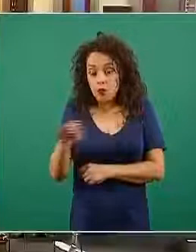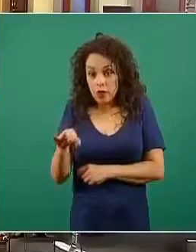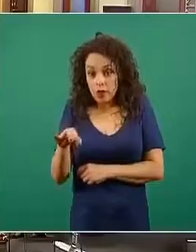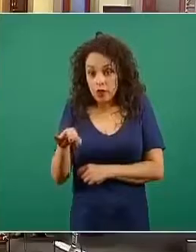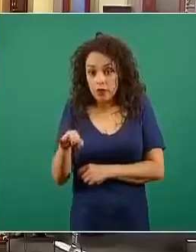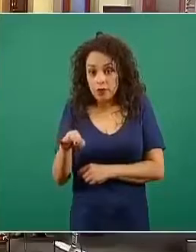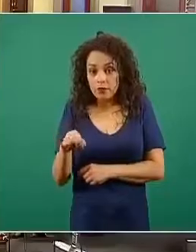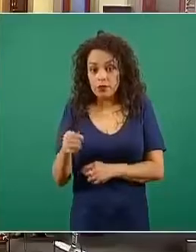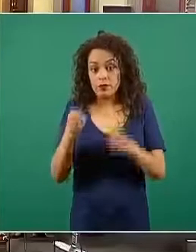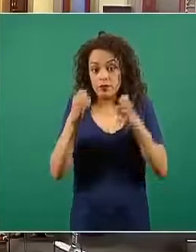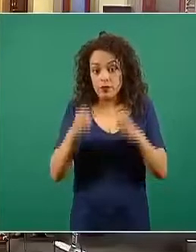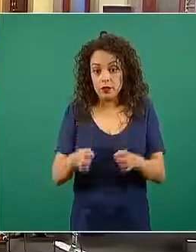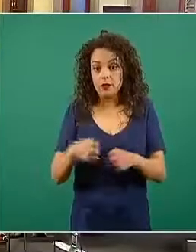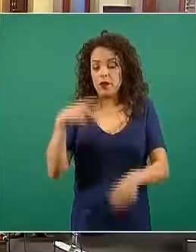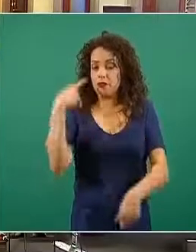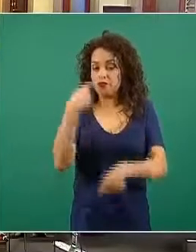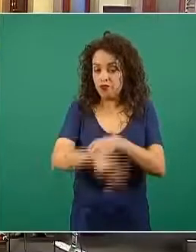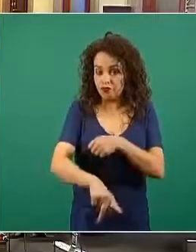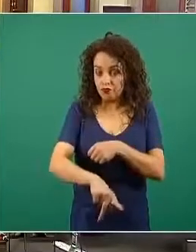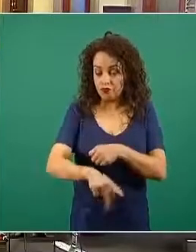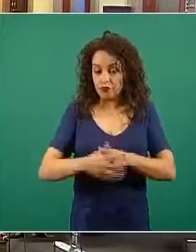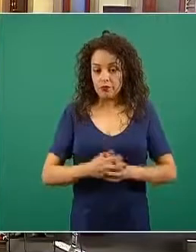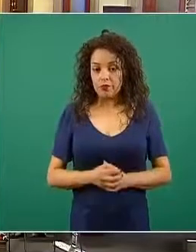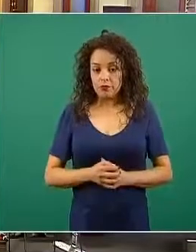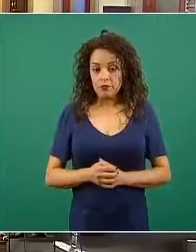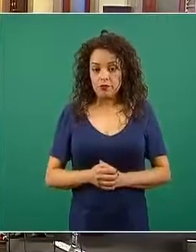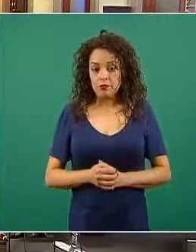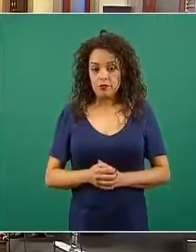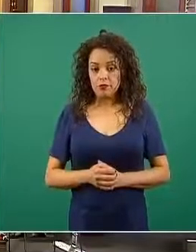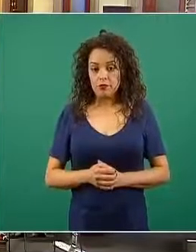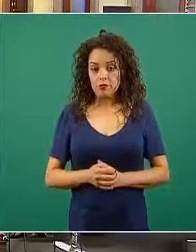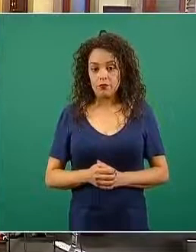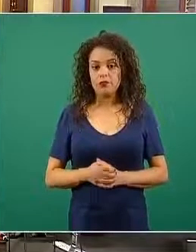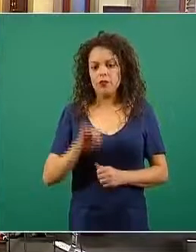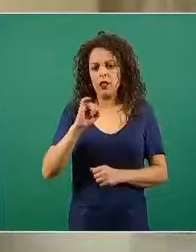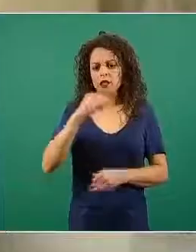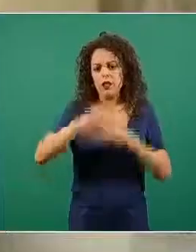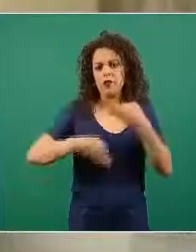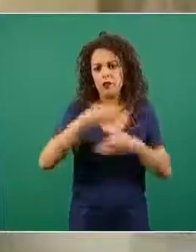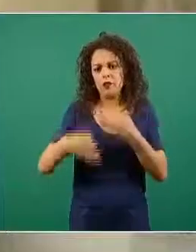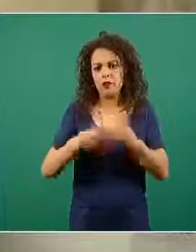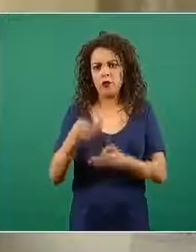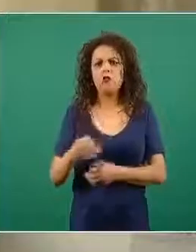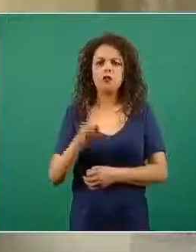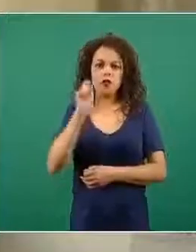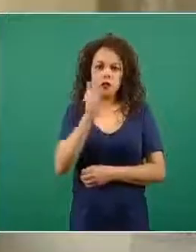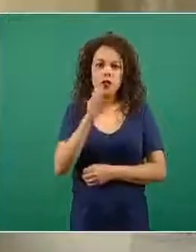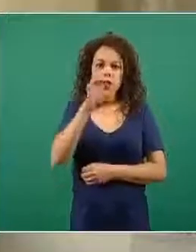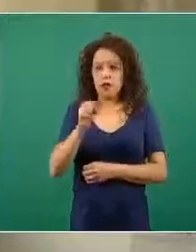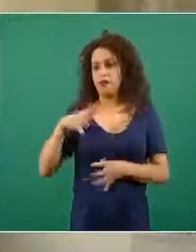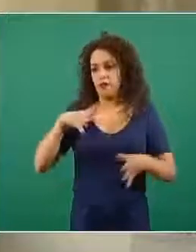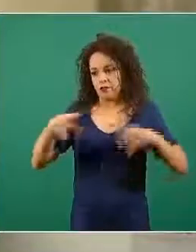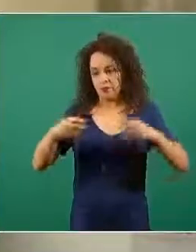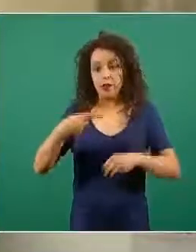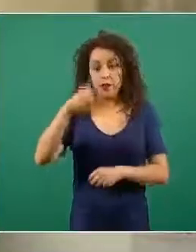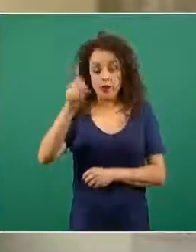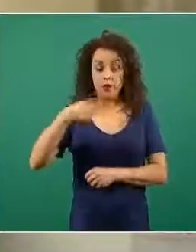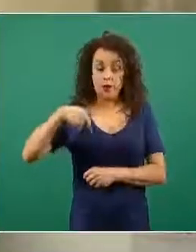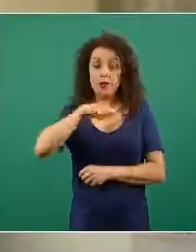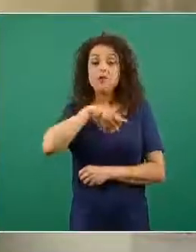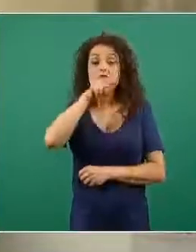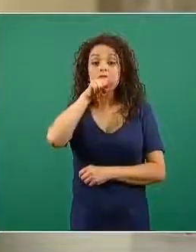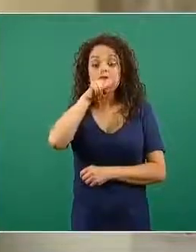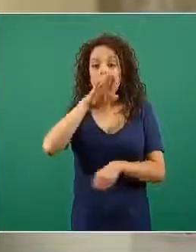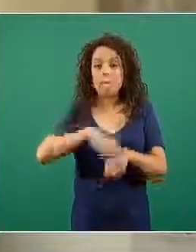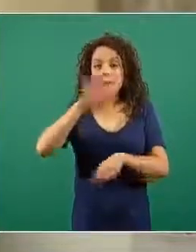población estaría en riesgo? Obviamente todos quedarían como contagios, pero lo que nos preocupa a todos